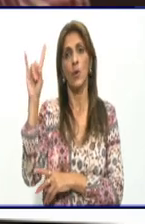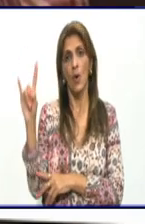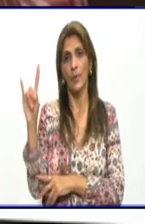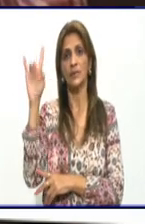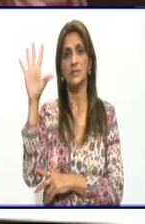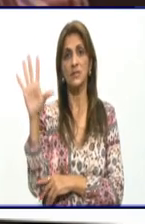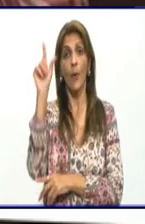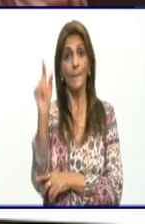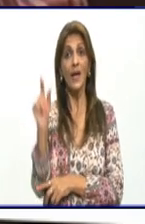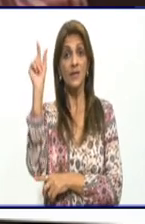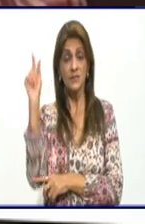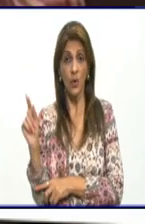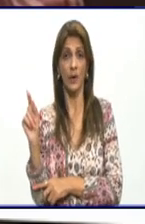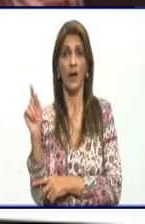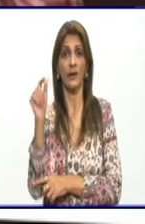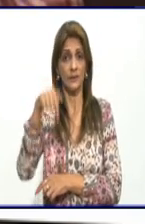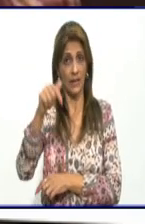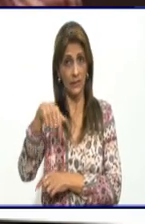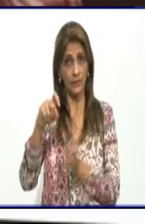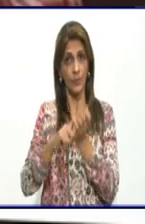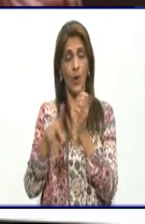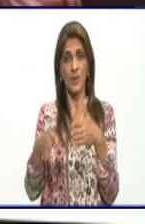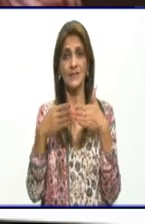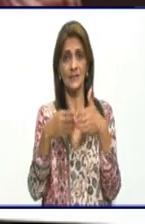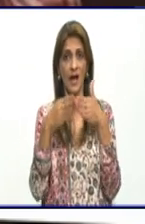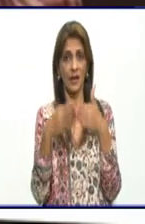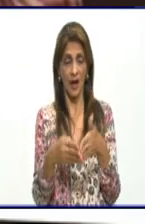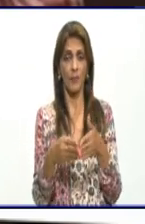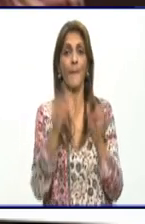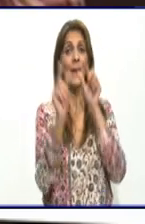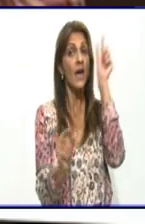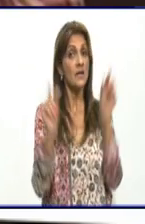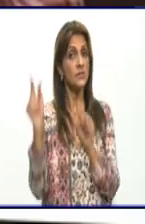granmenses, 597 compatriotas nuestros,